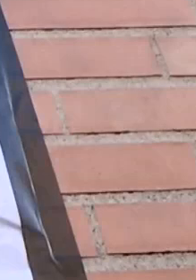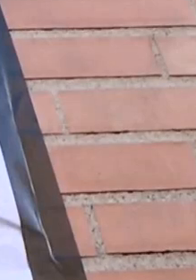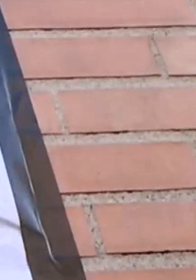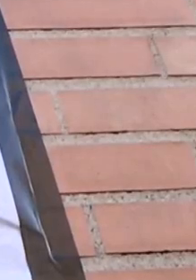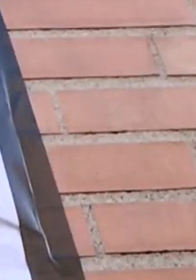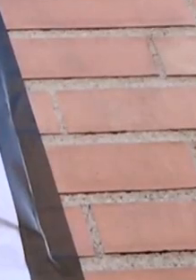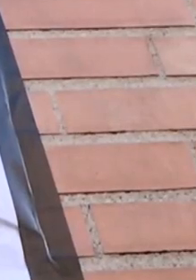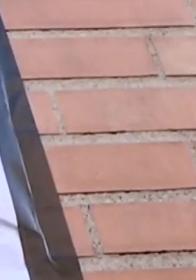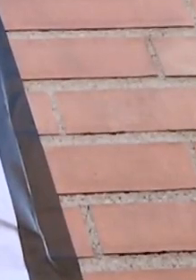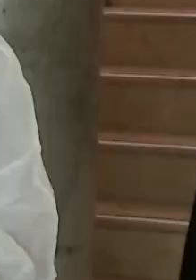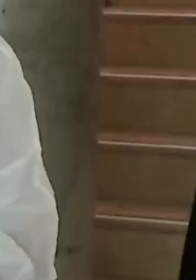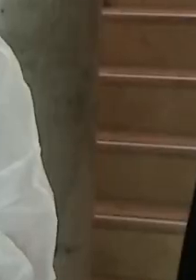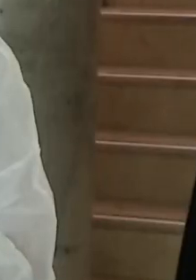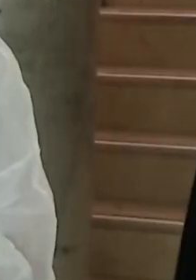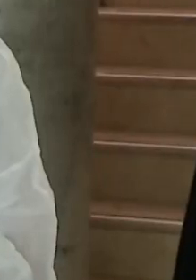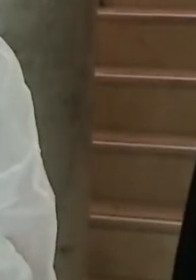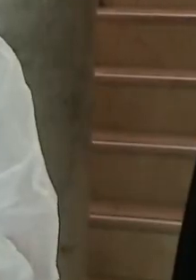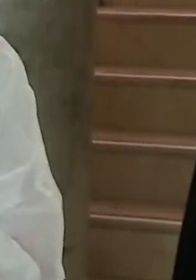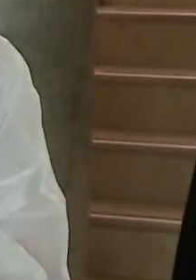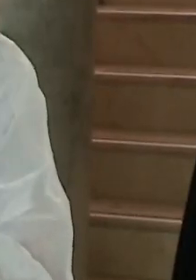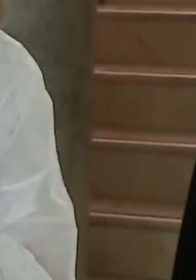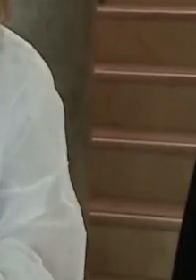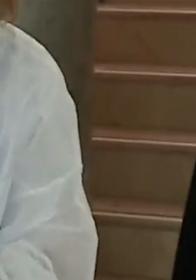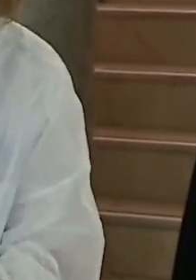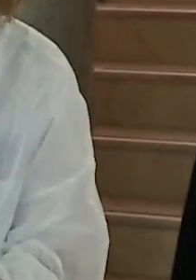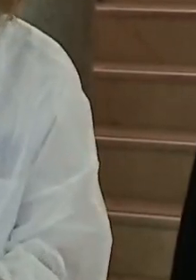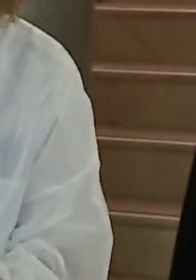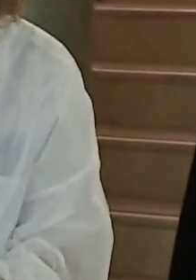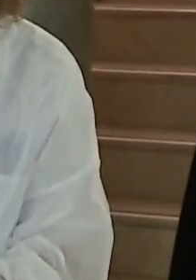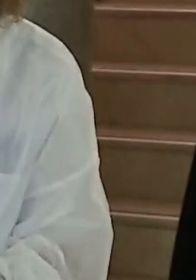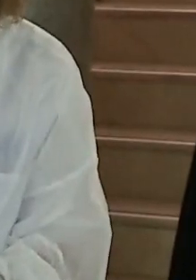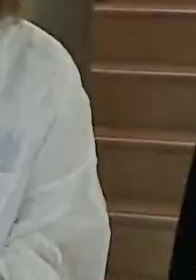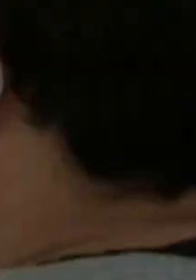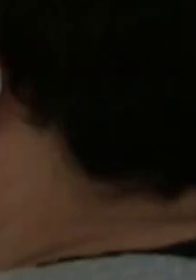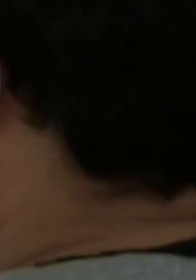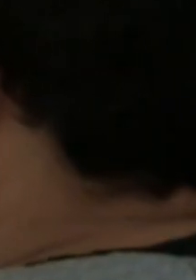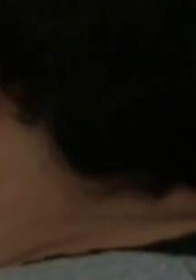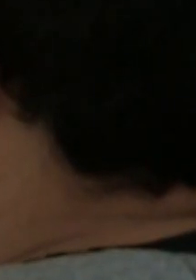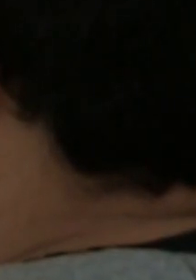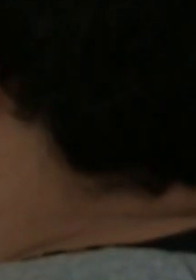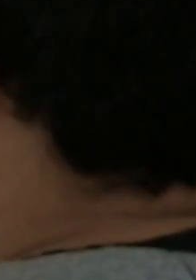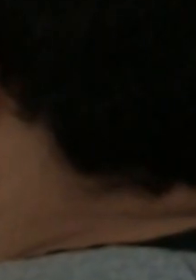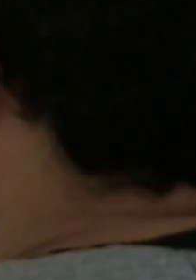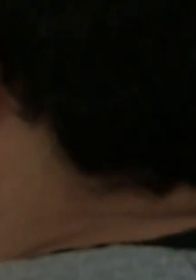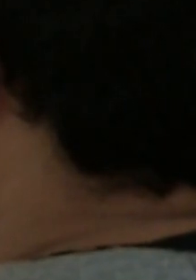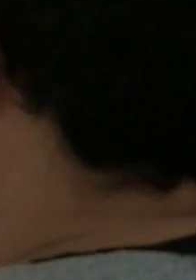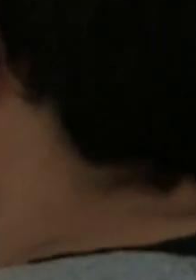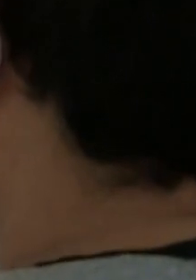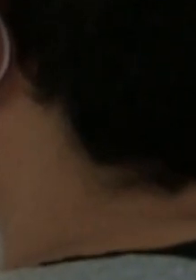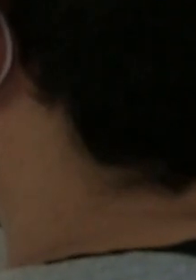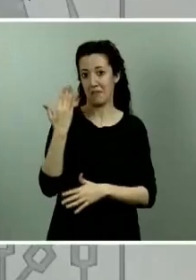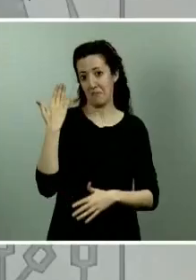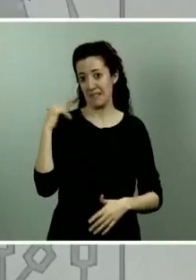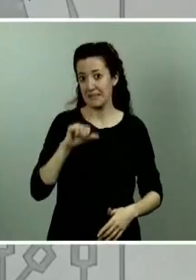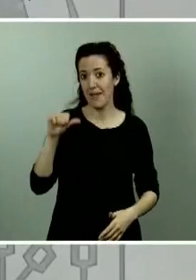Hay 206.000 casos confirmados, 37.000 de ellos sanitarios. Del total, más de 95.000 han recibido ya el